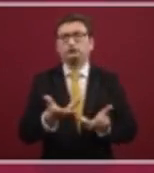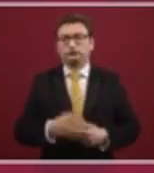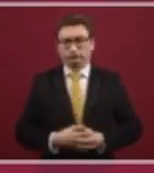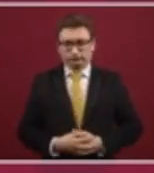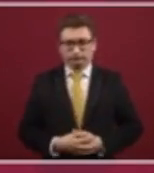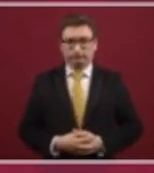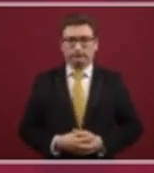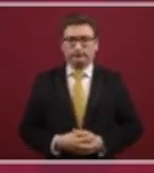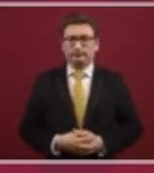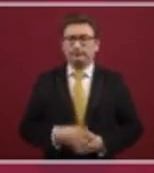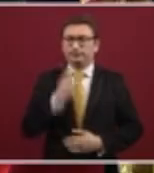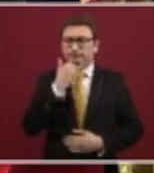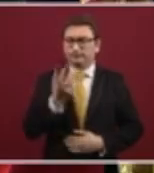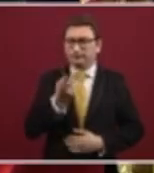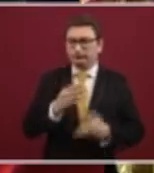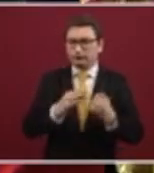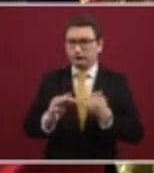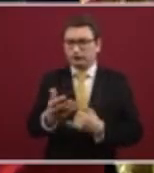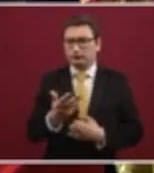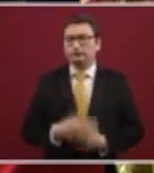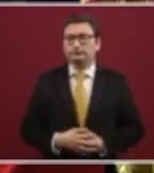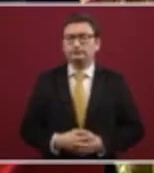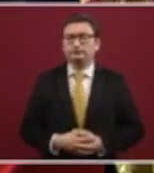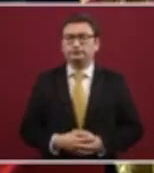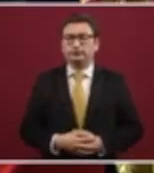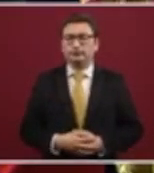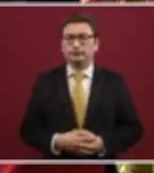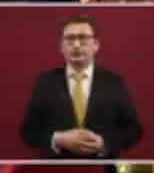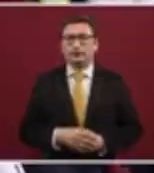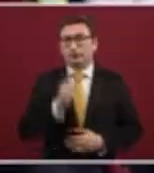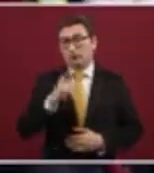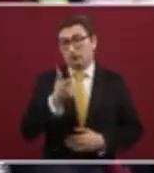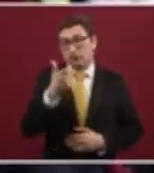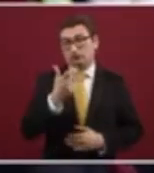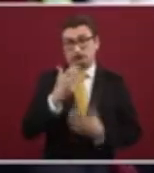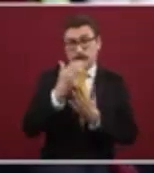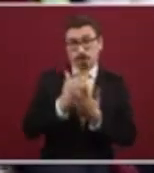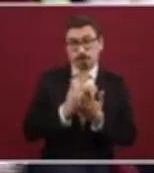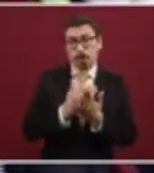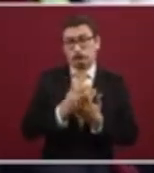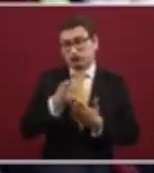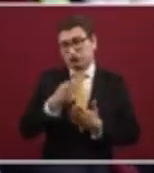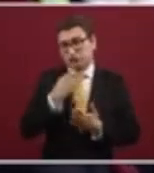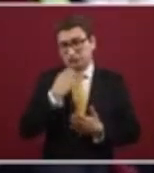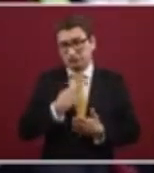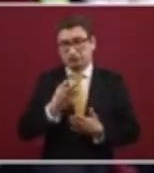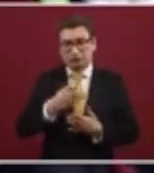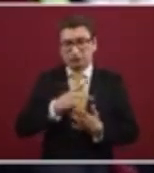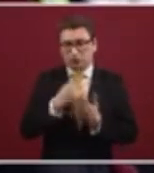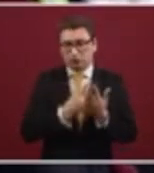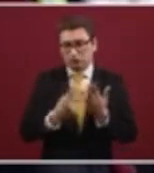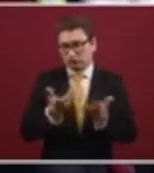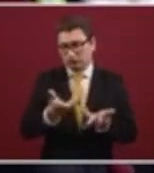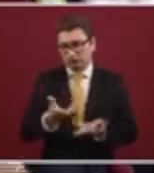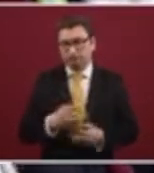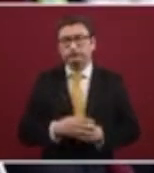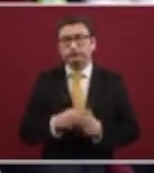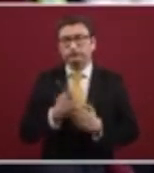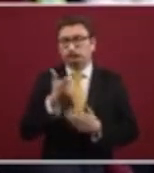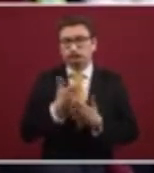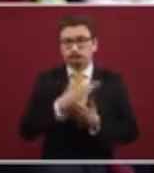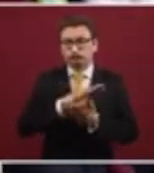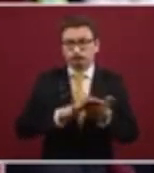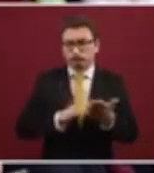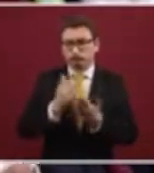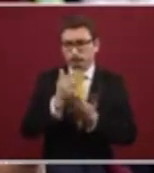Y perdón, una última nada más, que tiene que ver con la austeridad, con su programa de austeridad. No le pudimos